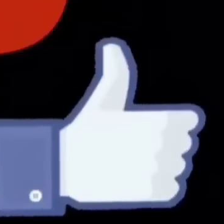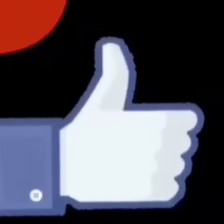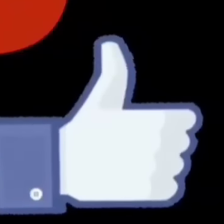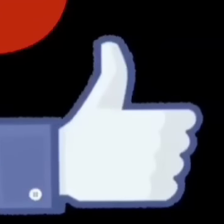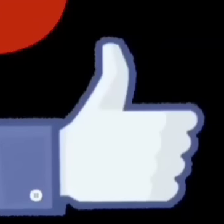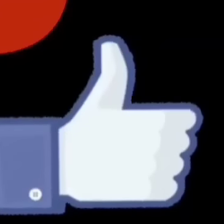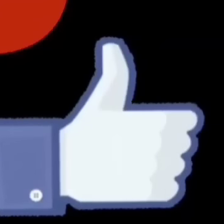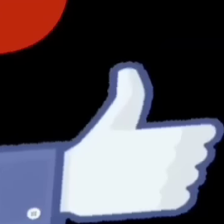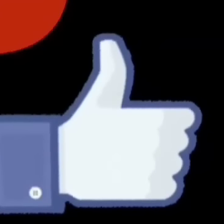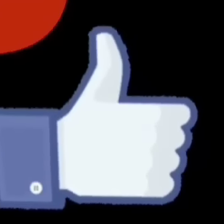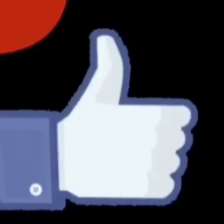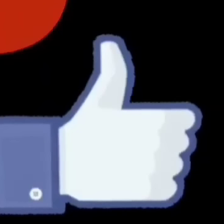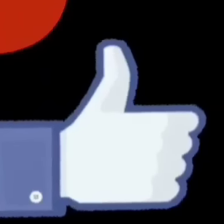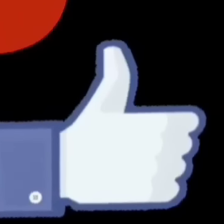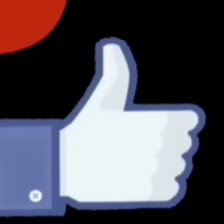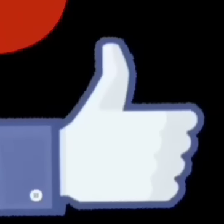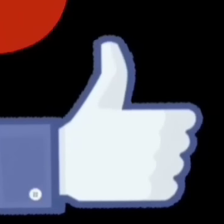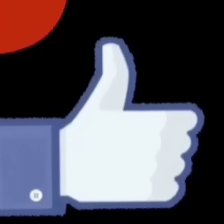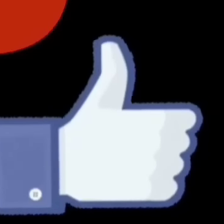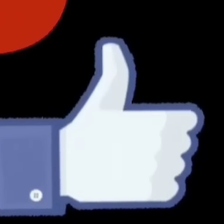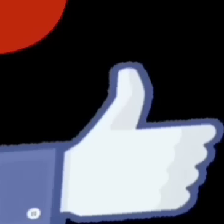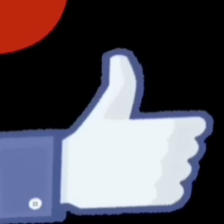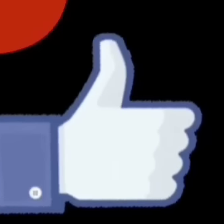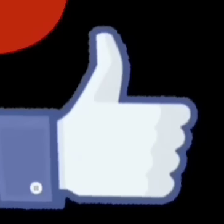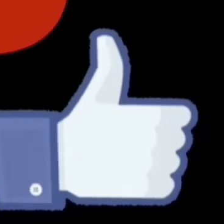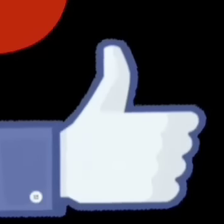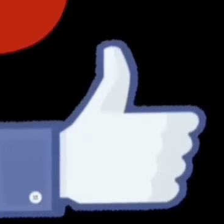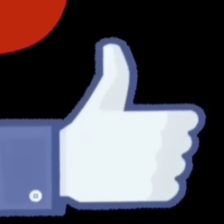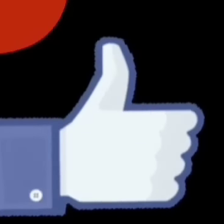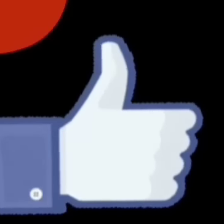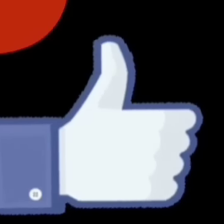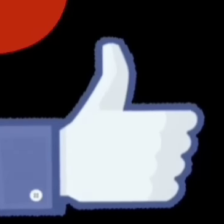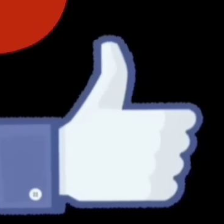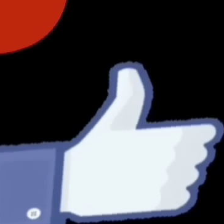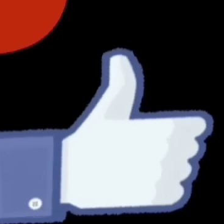Suscríbete, comparte el video, comenta y deja tu poderoso like. Muchas gracias.